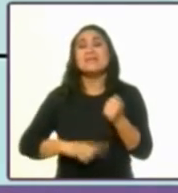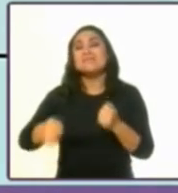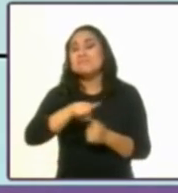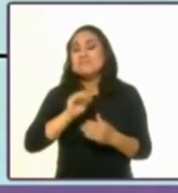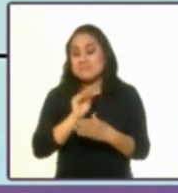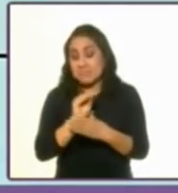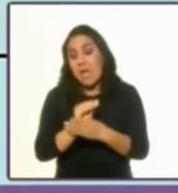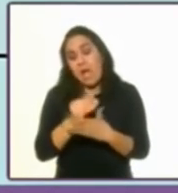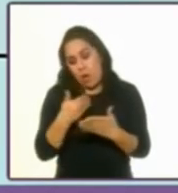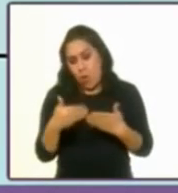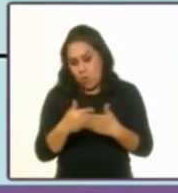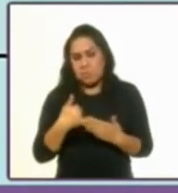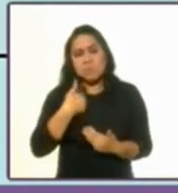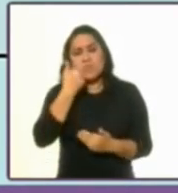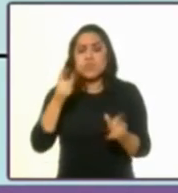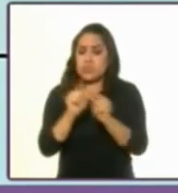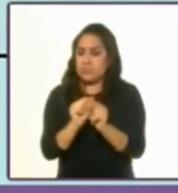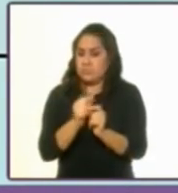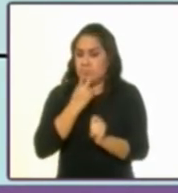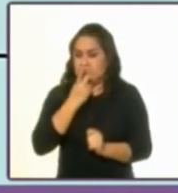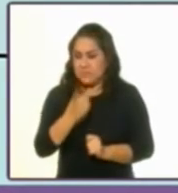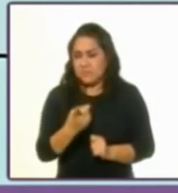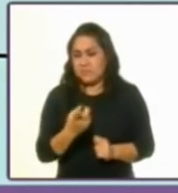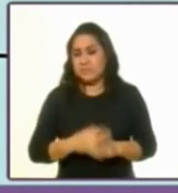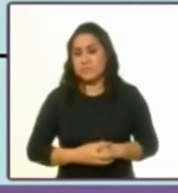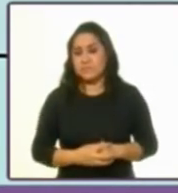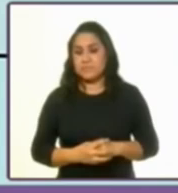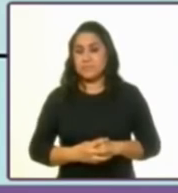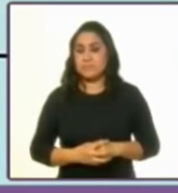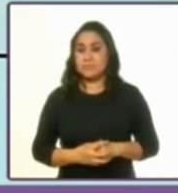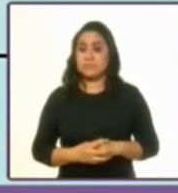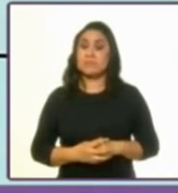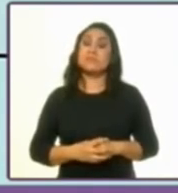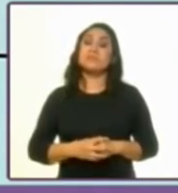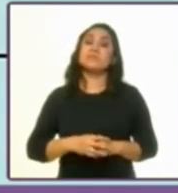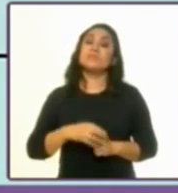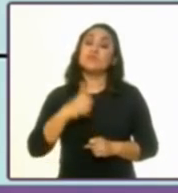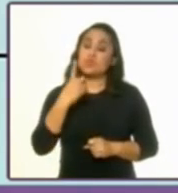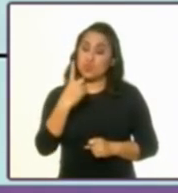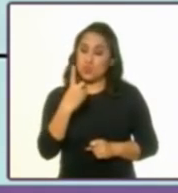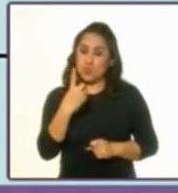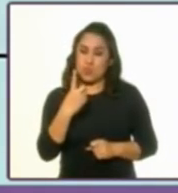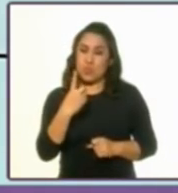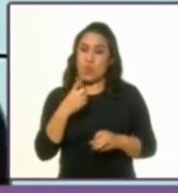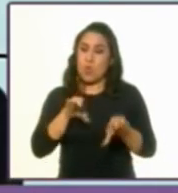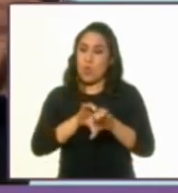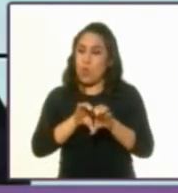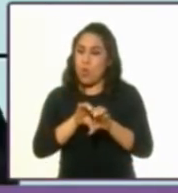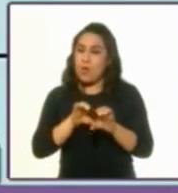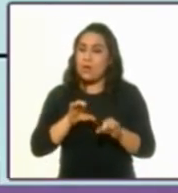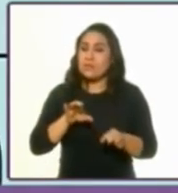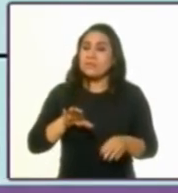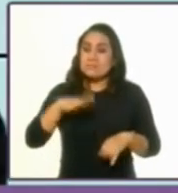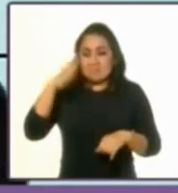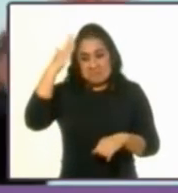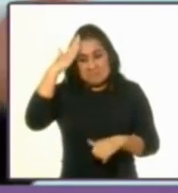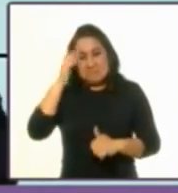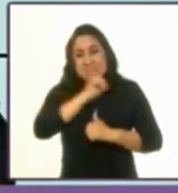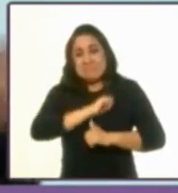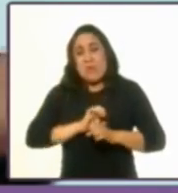y yo quisiera además decir que una de las enmiendas del ente mismo y ahí sí es como